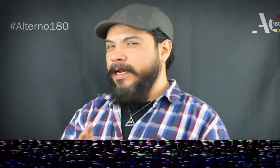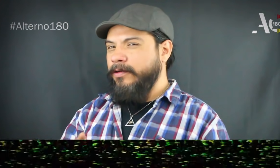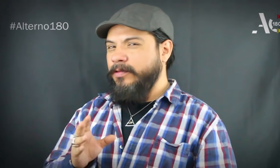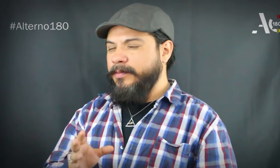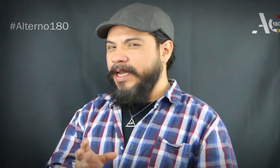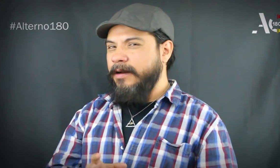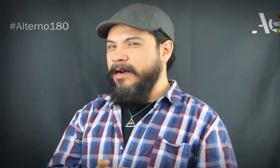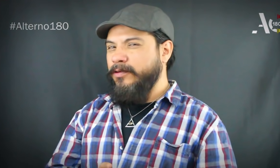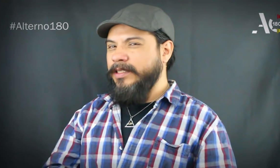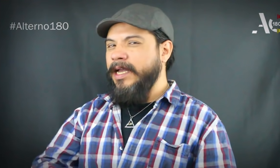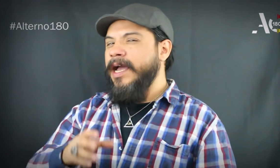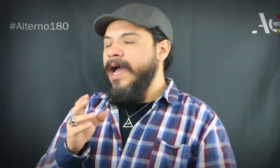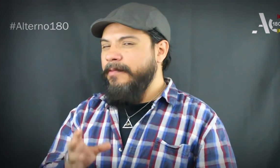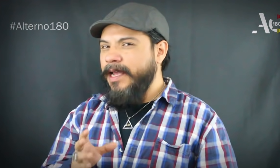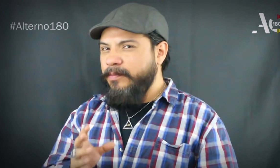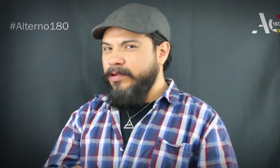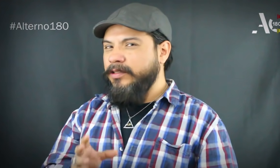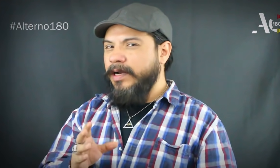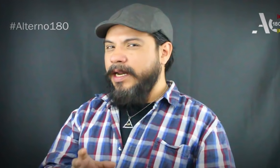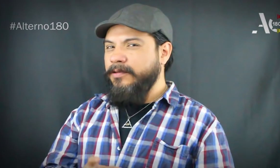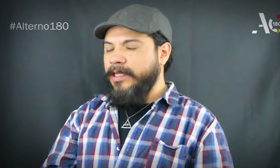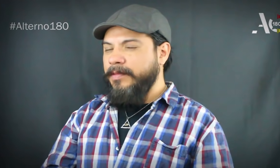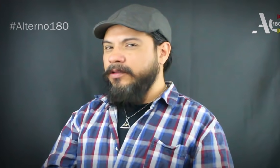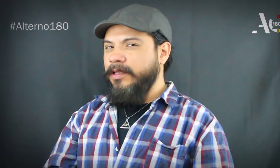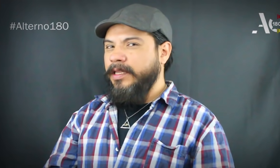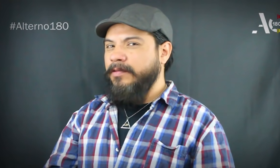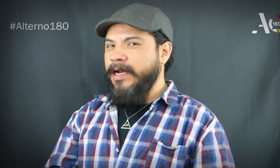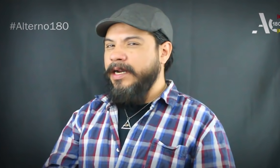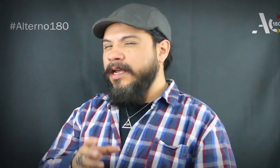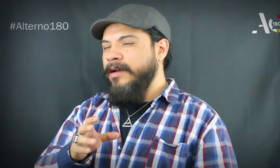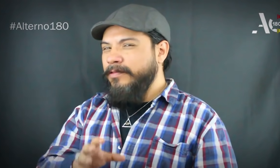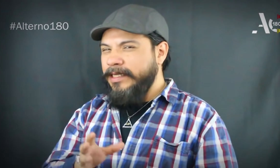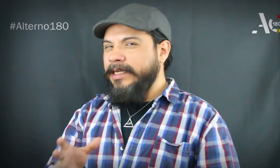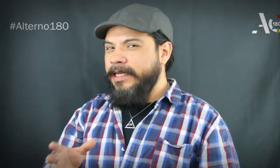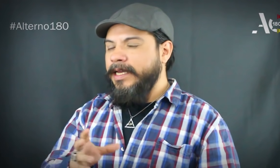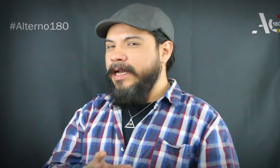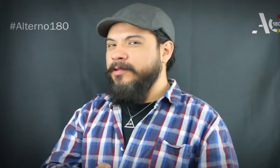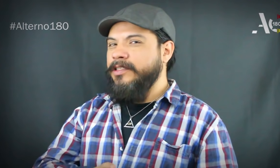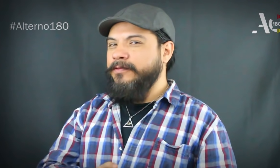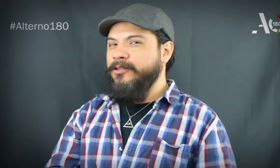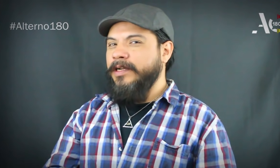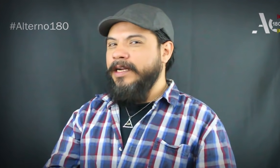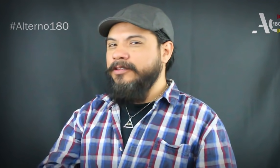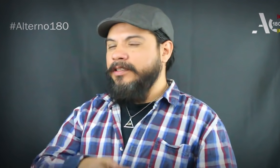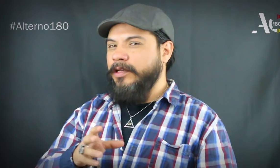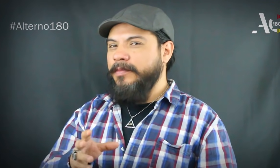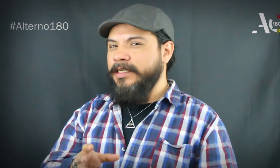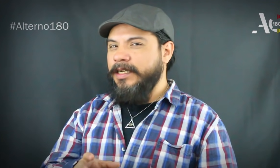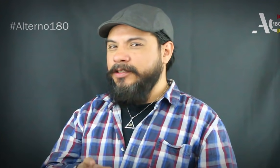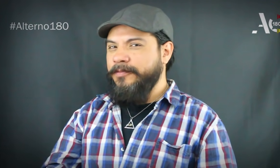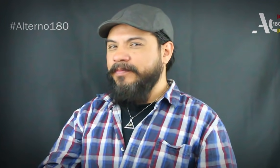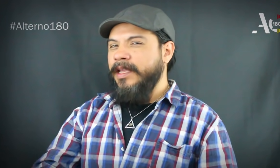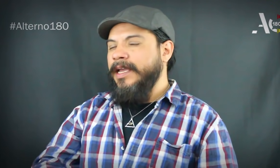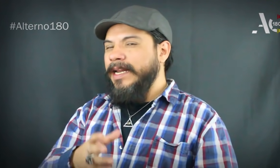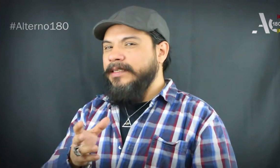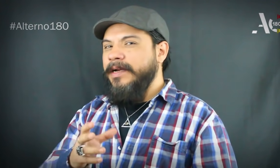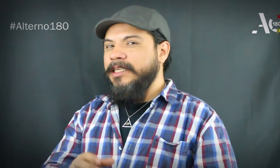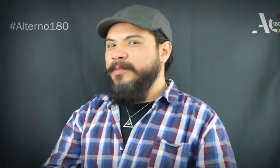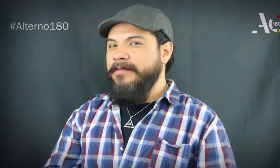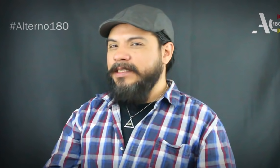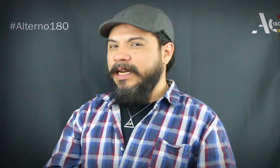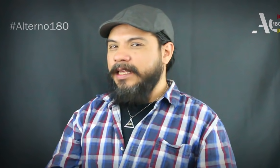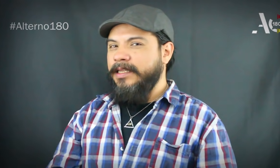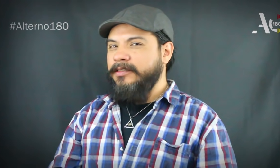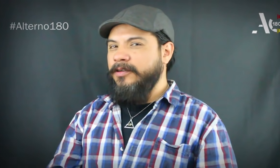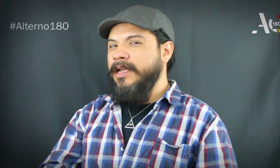que el gobernador Luis Miguel Barbosa habría impuesto al Ayuntamiento de Tehuacán una serie de cambios de funcionarios en su administración en las